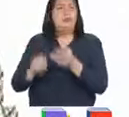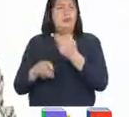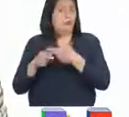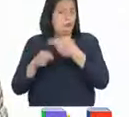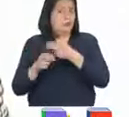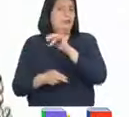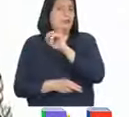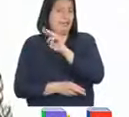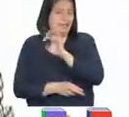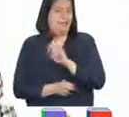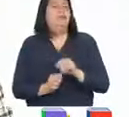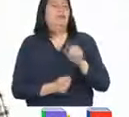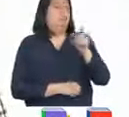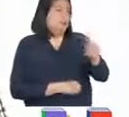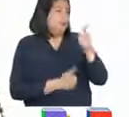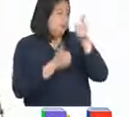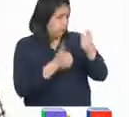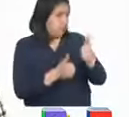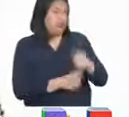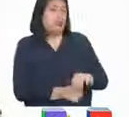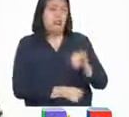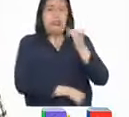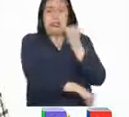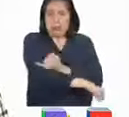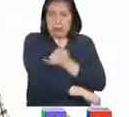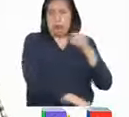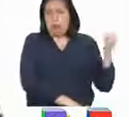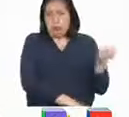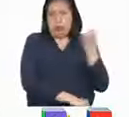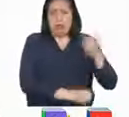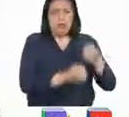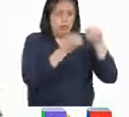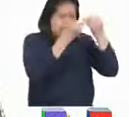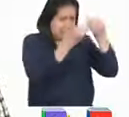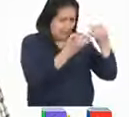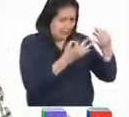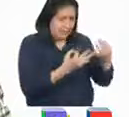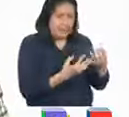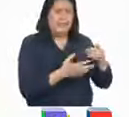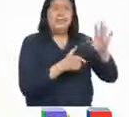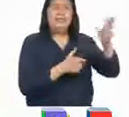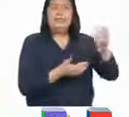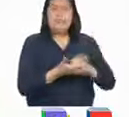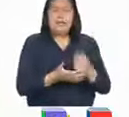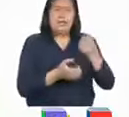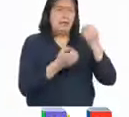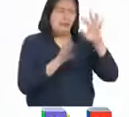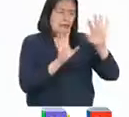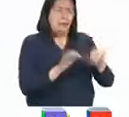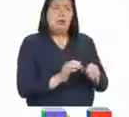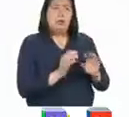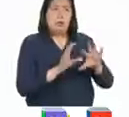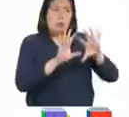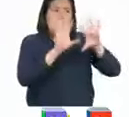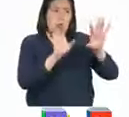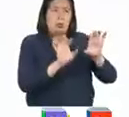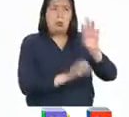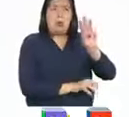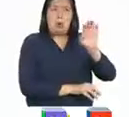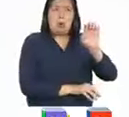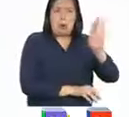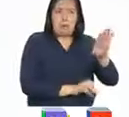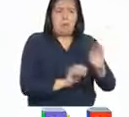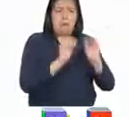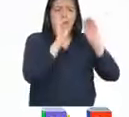INEI. Así es, el Instituto Nacional de Estadística e Informática, INEI, publica en su página web todos